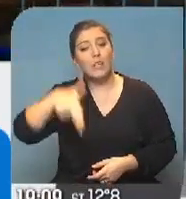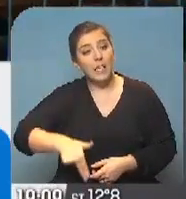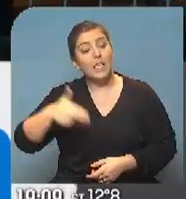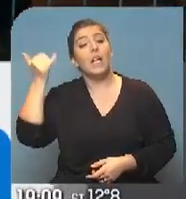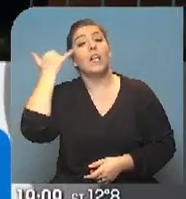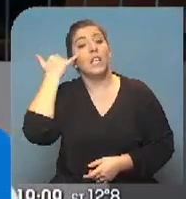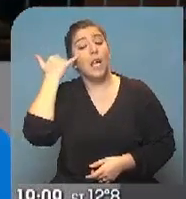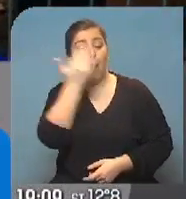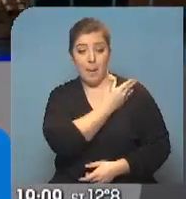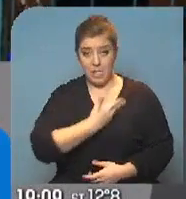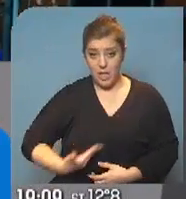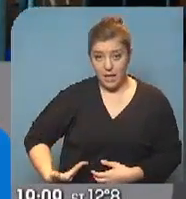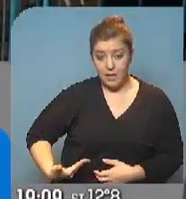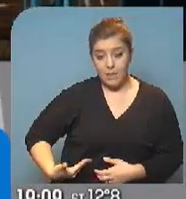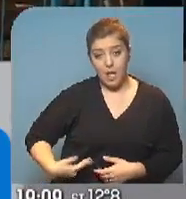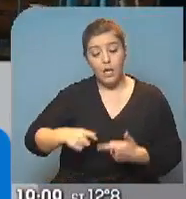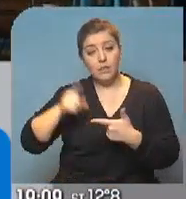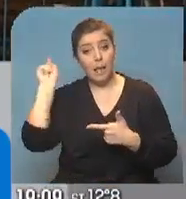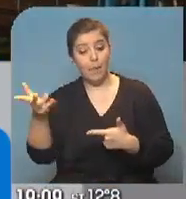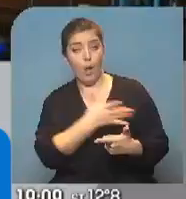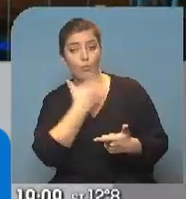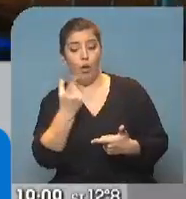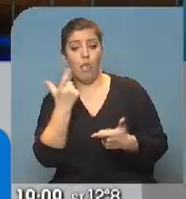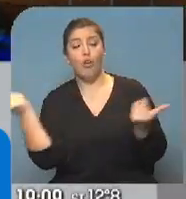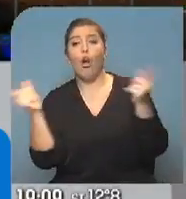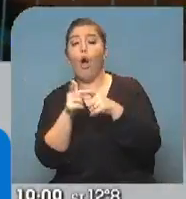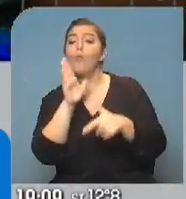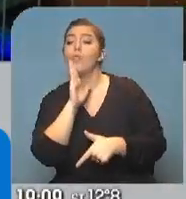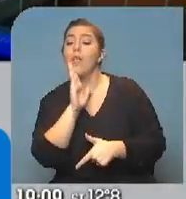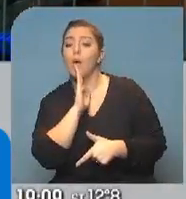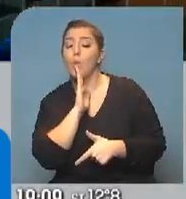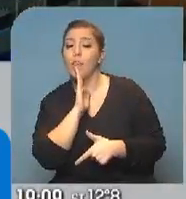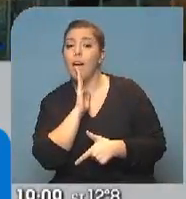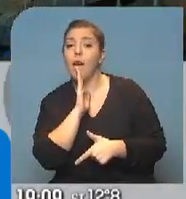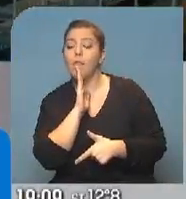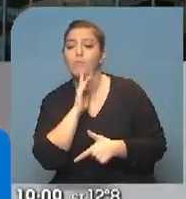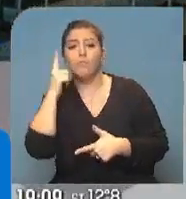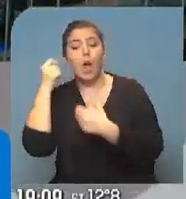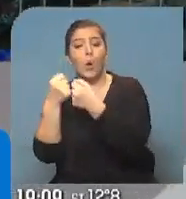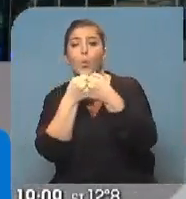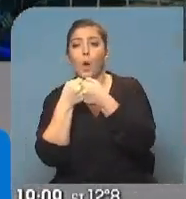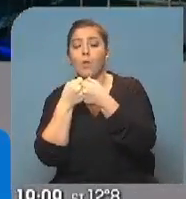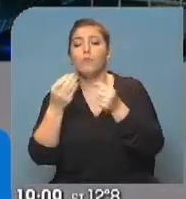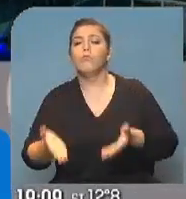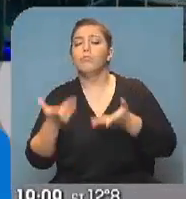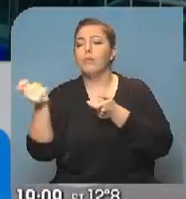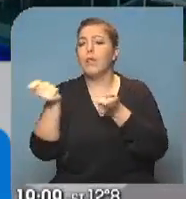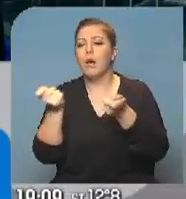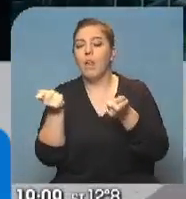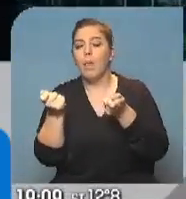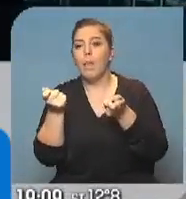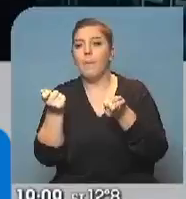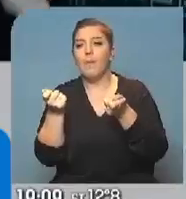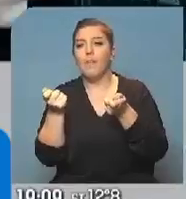tanto el presidente como las autoridades de la comunidad judía coincidieron también en incrementar las gestiones diplomáticas